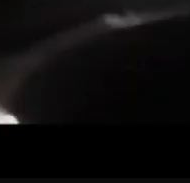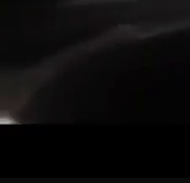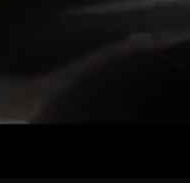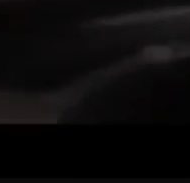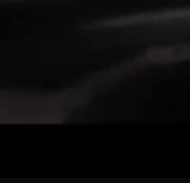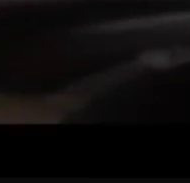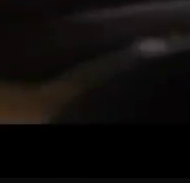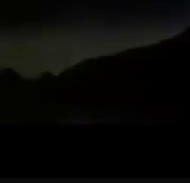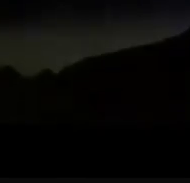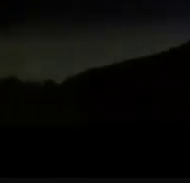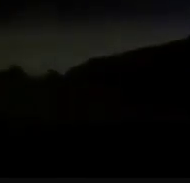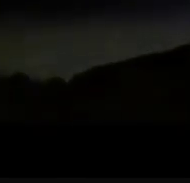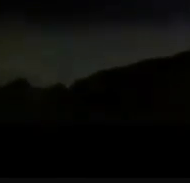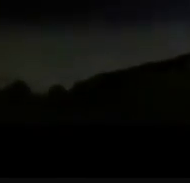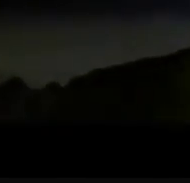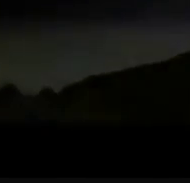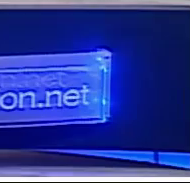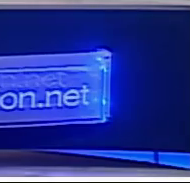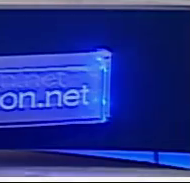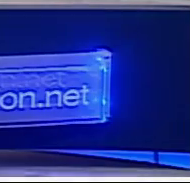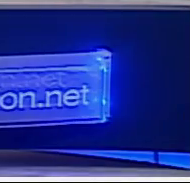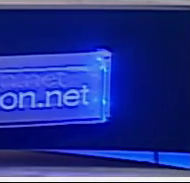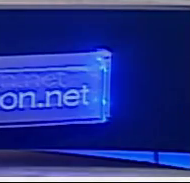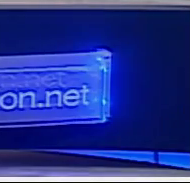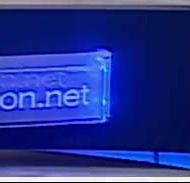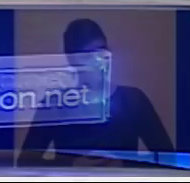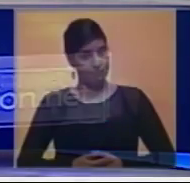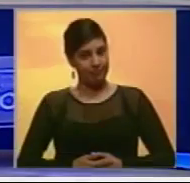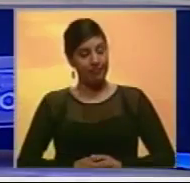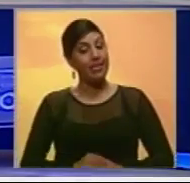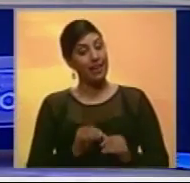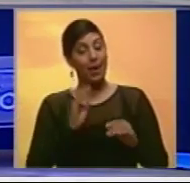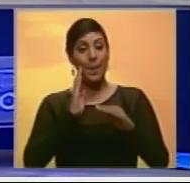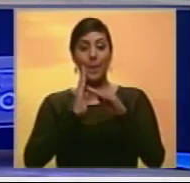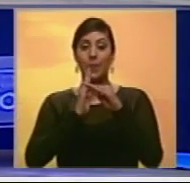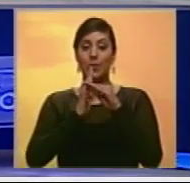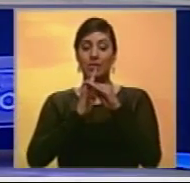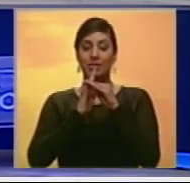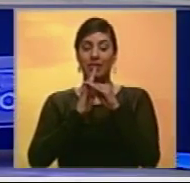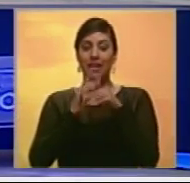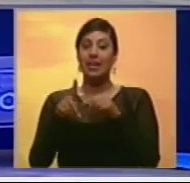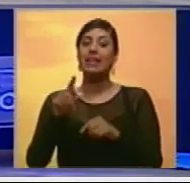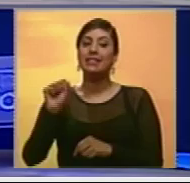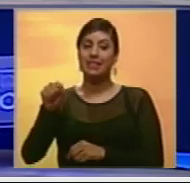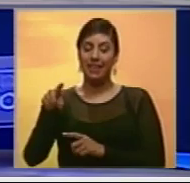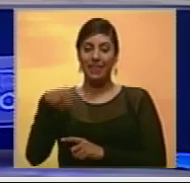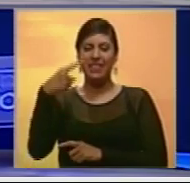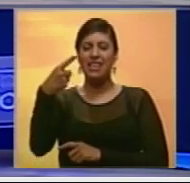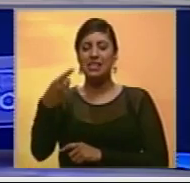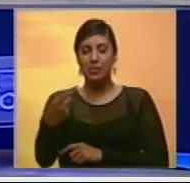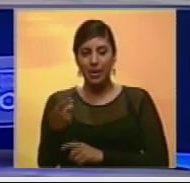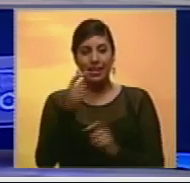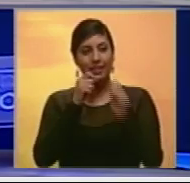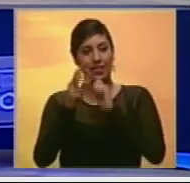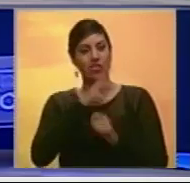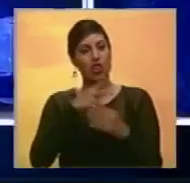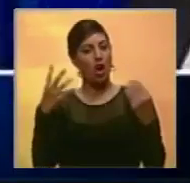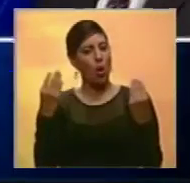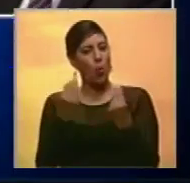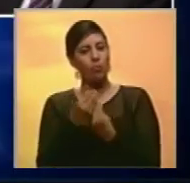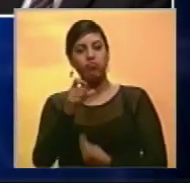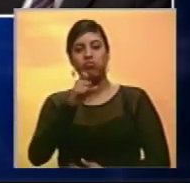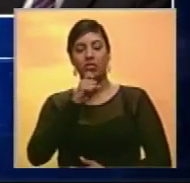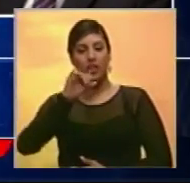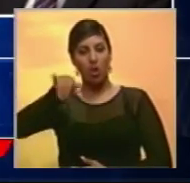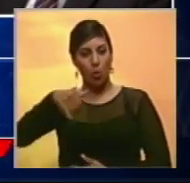they can't handle. Amigos, vamos a la pausa. Así es, y al regreso en la entrevista a Venevisión nos